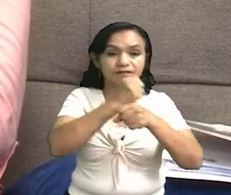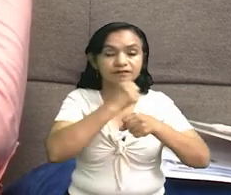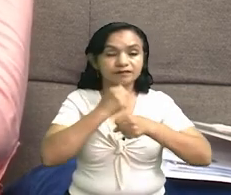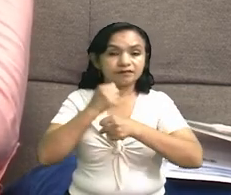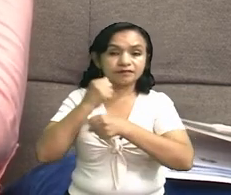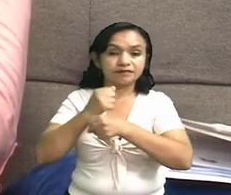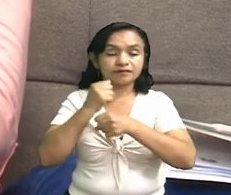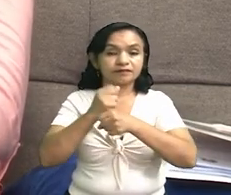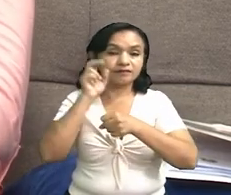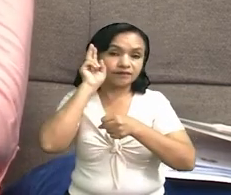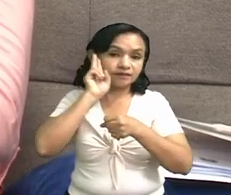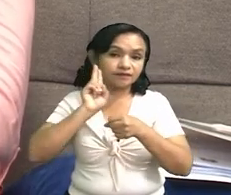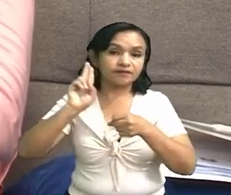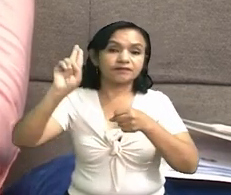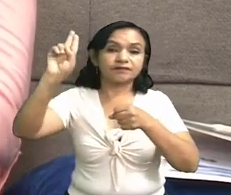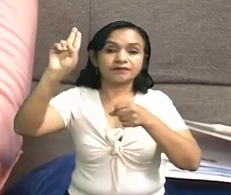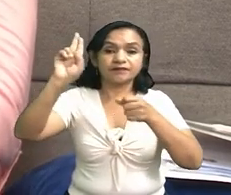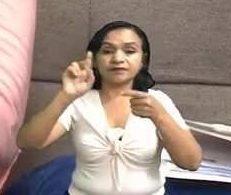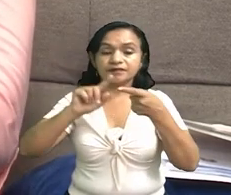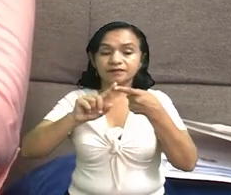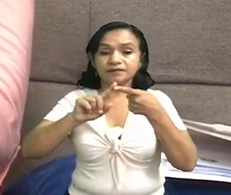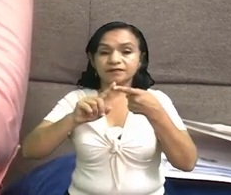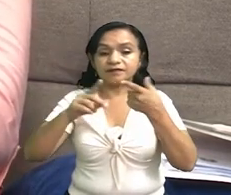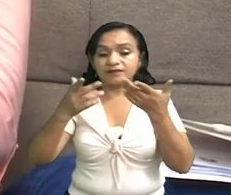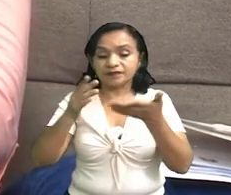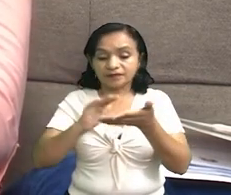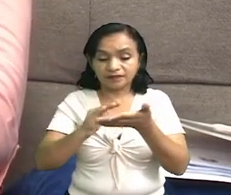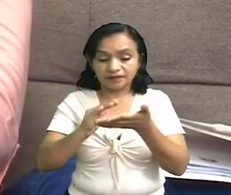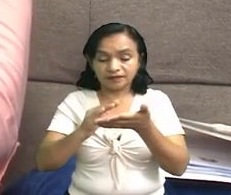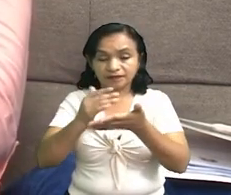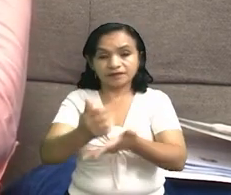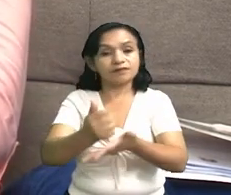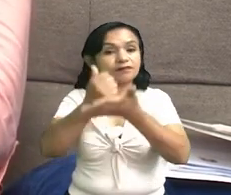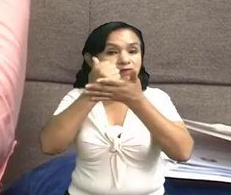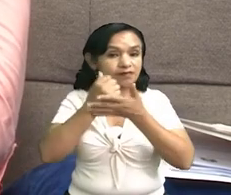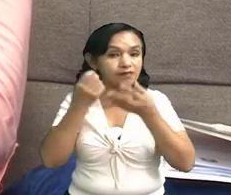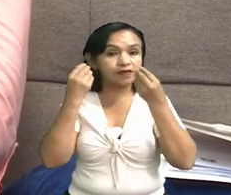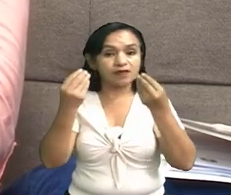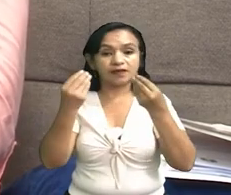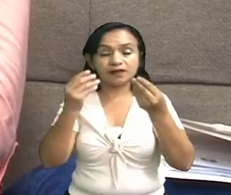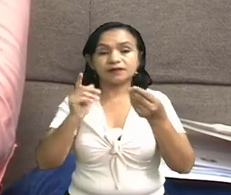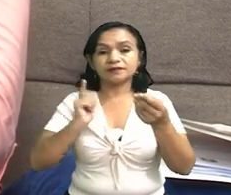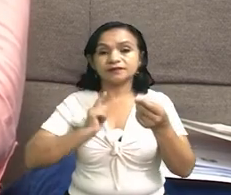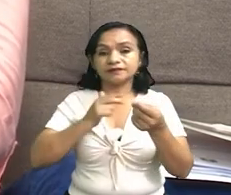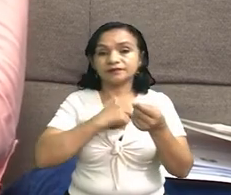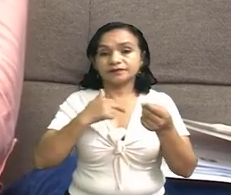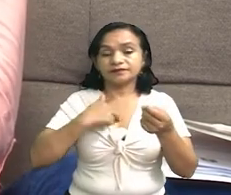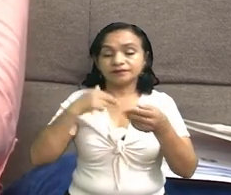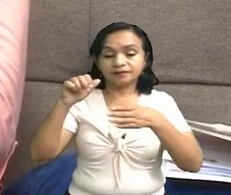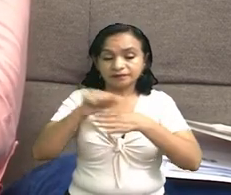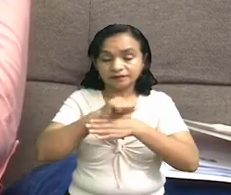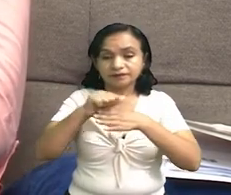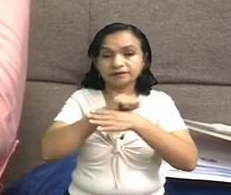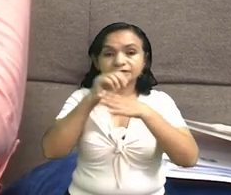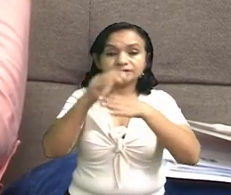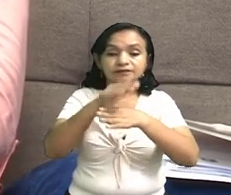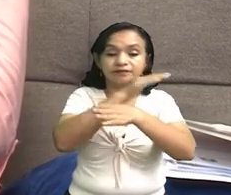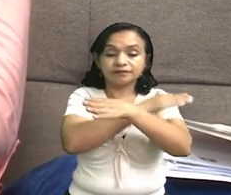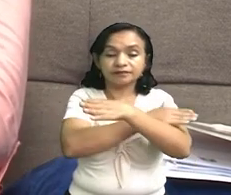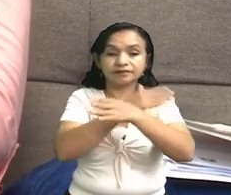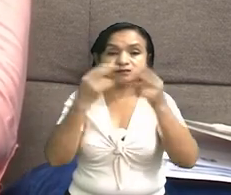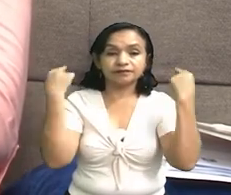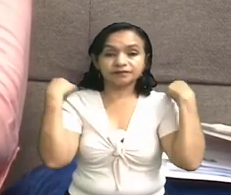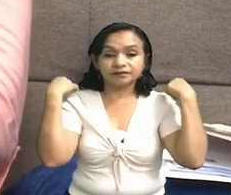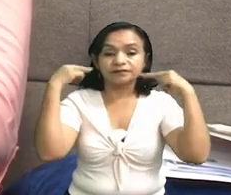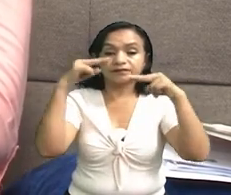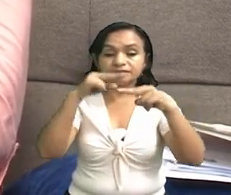administrativos. Porque la tecnología para nosotros es una herramienta. Entonces, claro, lo que tenemos que hacer es la preparación de los académicos